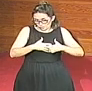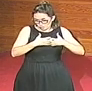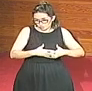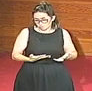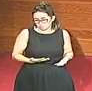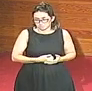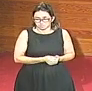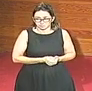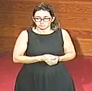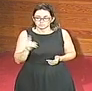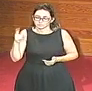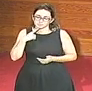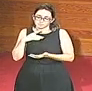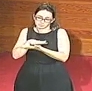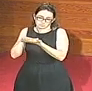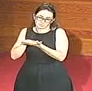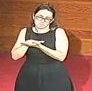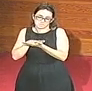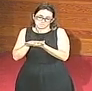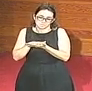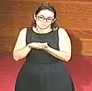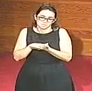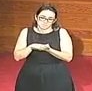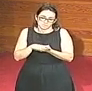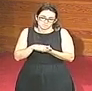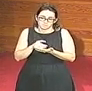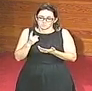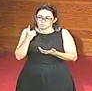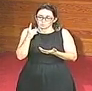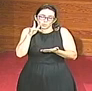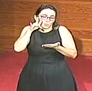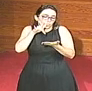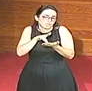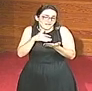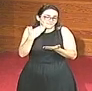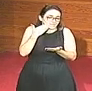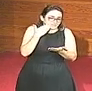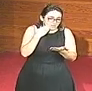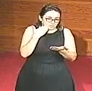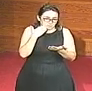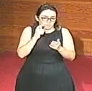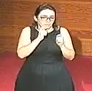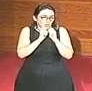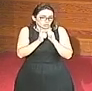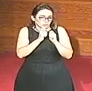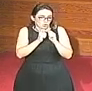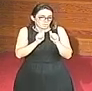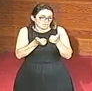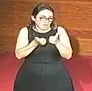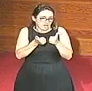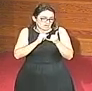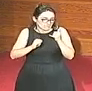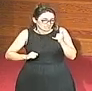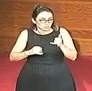Hablabas de por poner una fecha del inicio de la crisis del periodismo en el año 2008. Yo creo que es